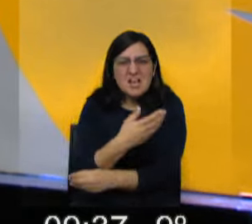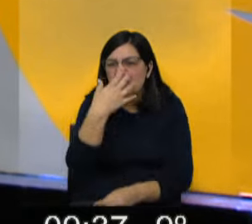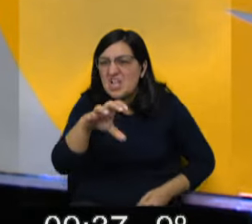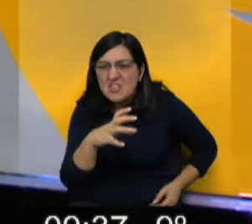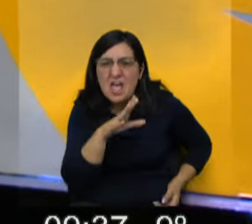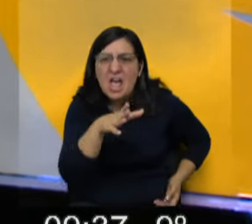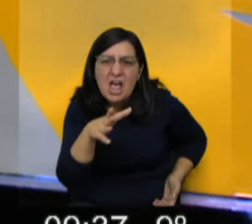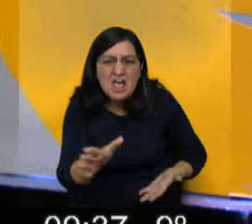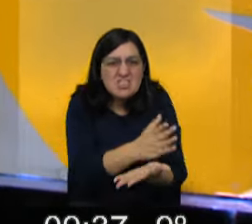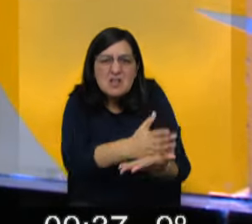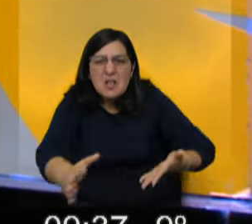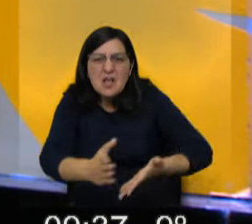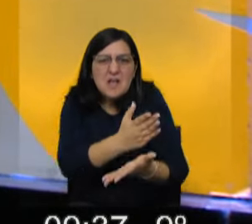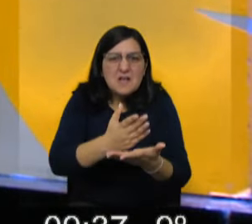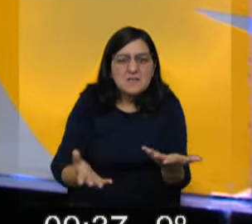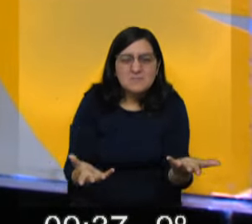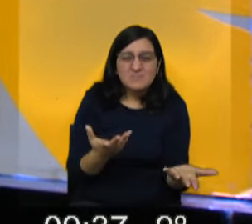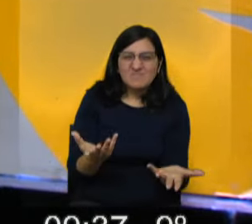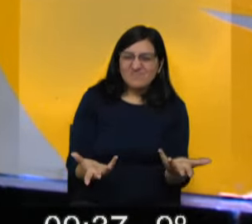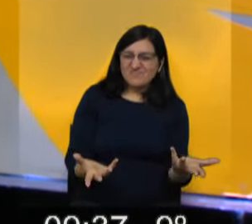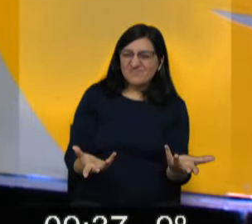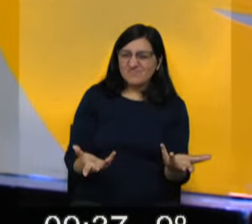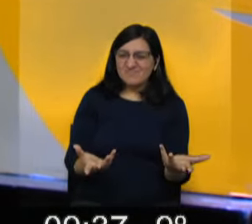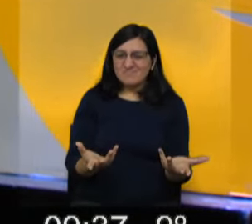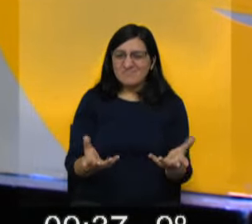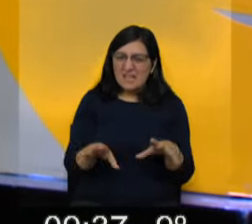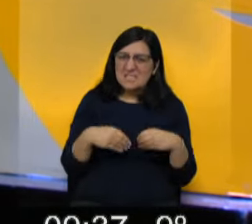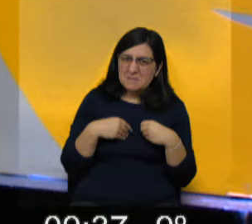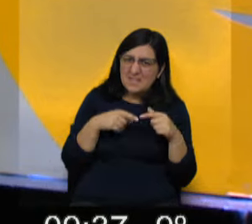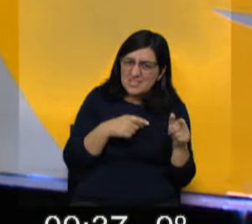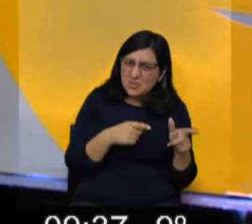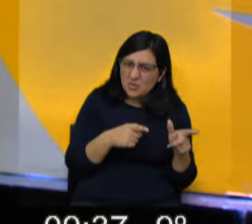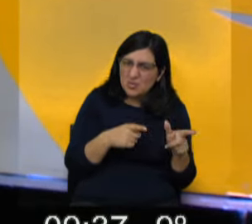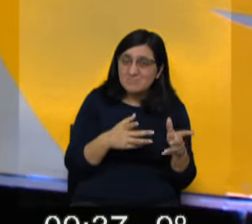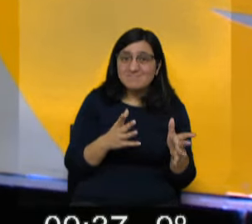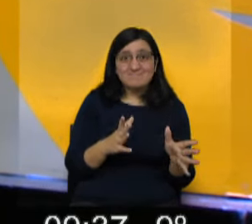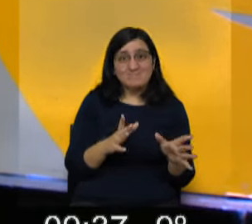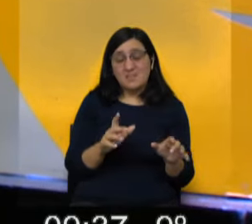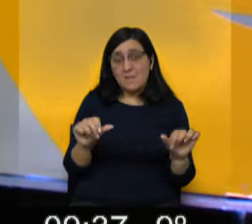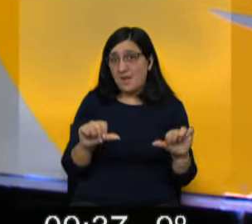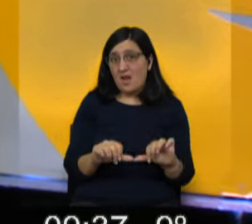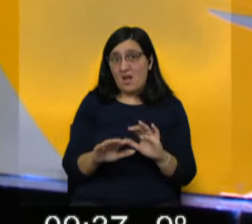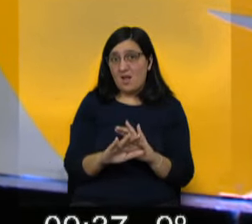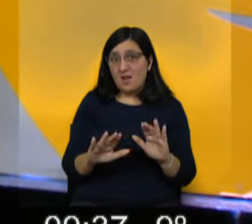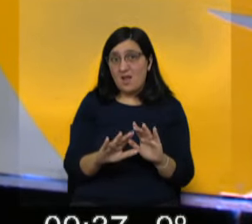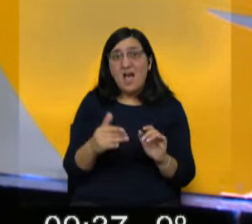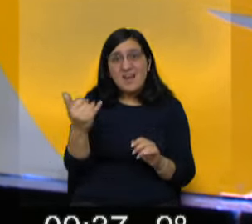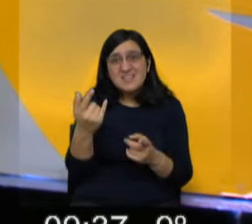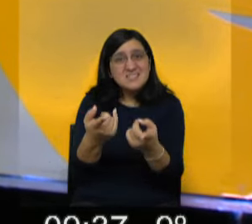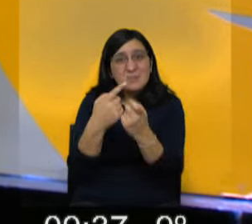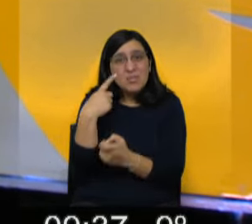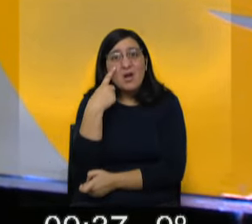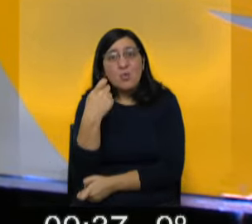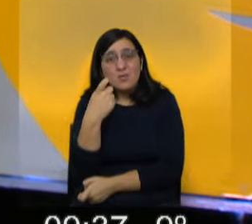realmente entrar en esa... dinámica y aceptar eso, me parece que estamos en el horno. Hasta que no nos demos cuenta en